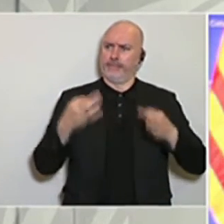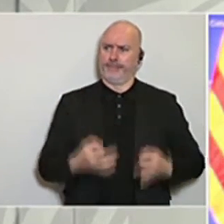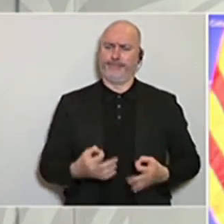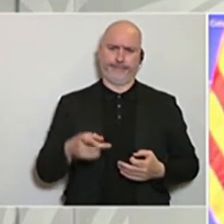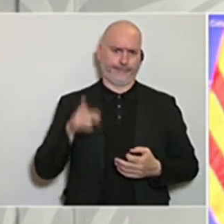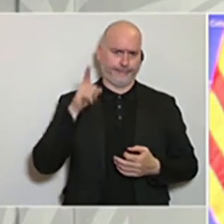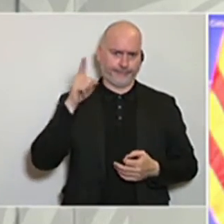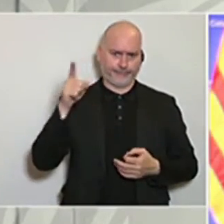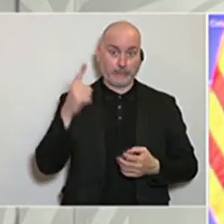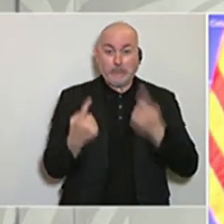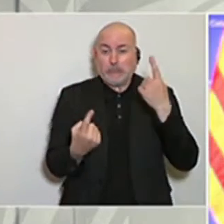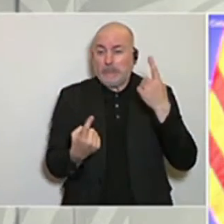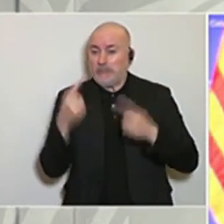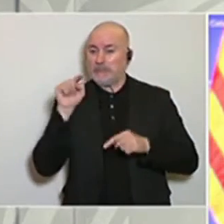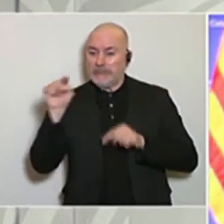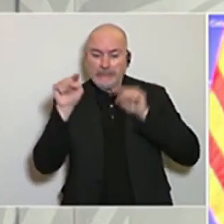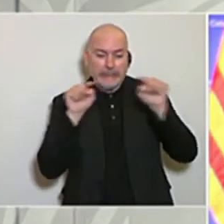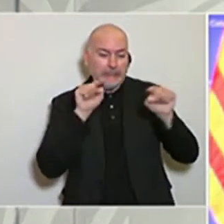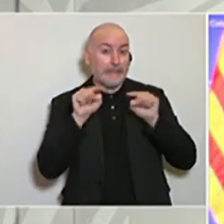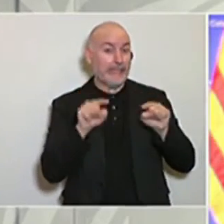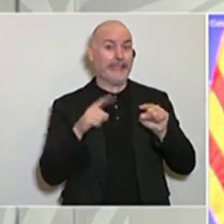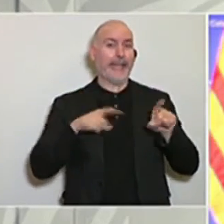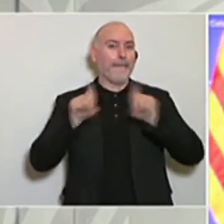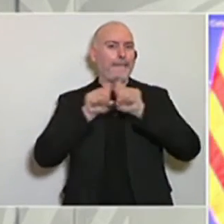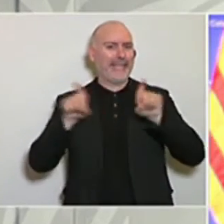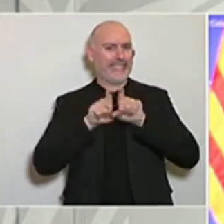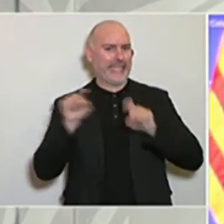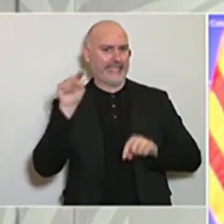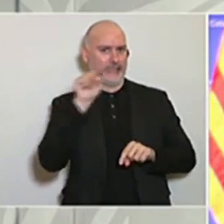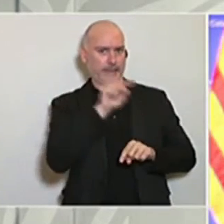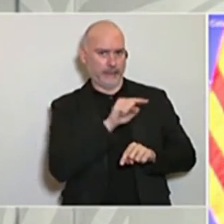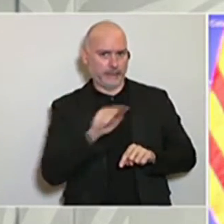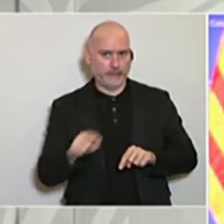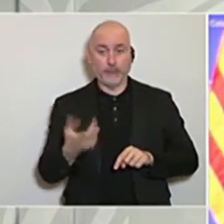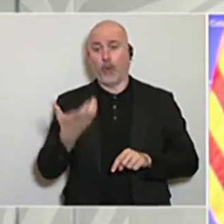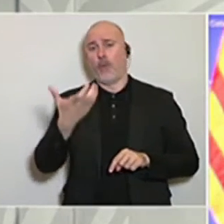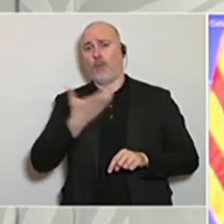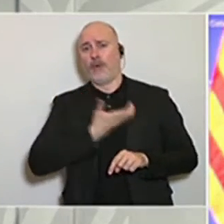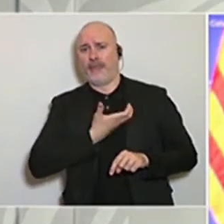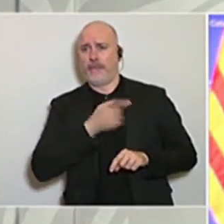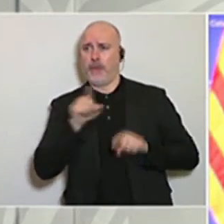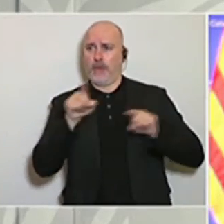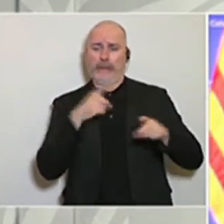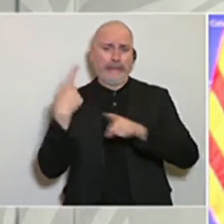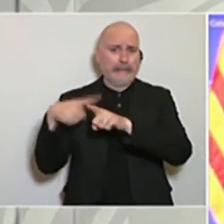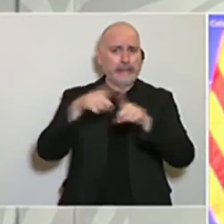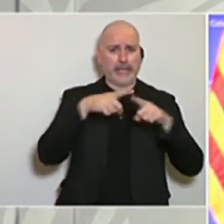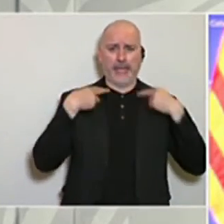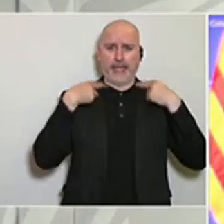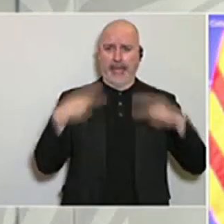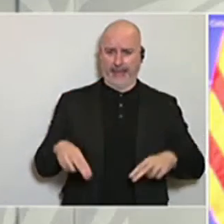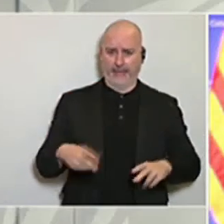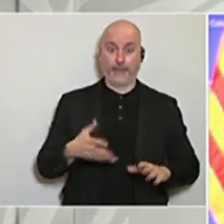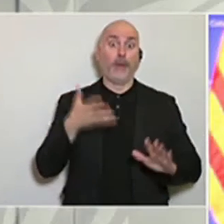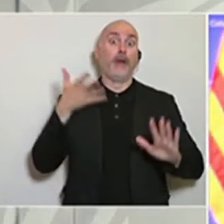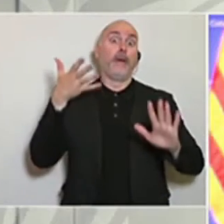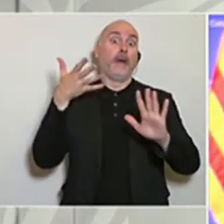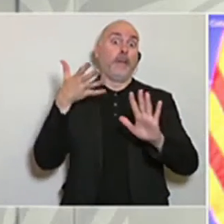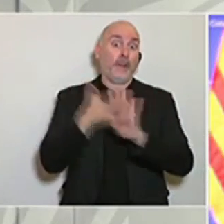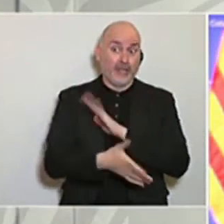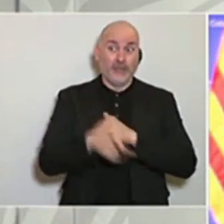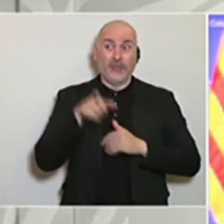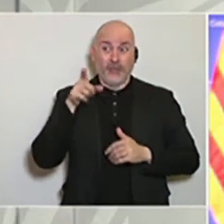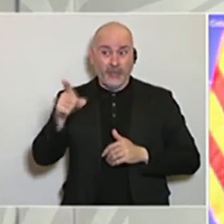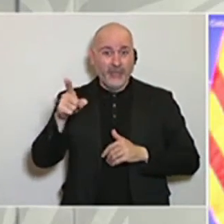producido algunos focos en algunas empresas de diferentes municipios de Lleida. Y es por este motivo que el Departamento